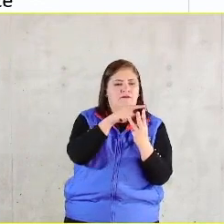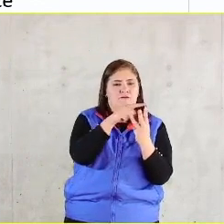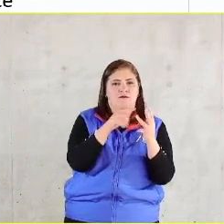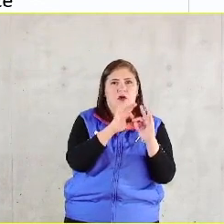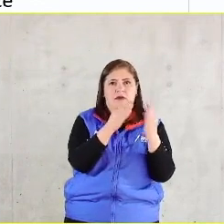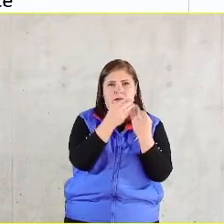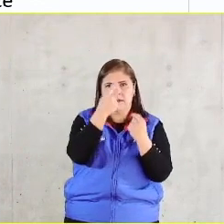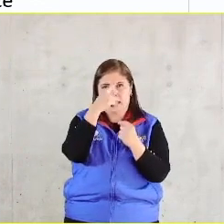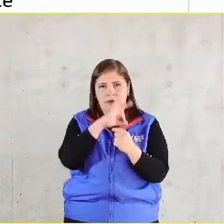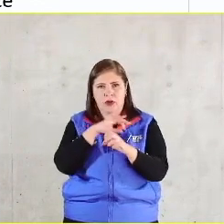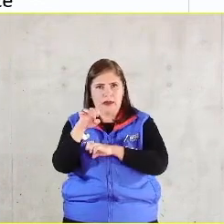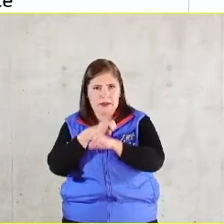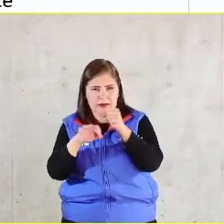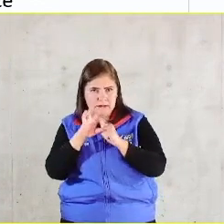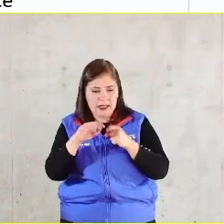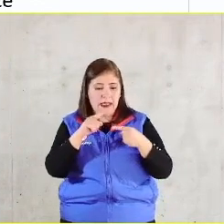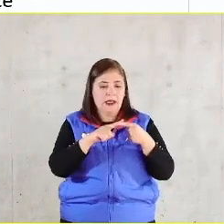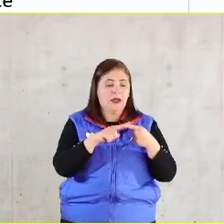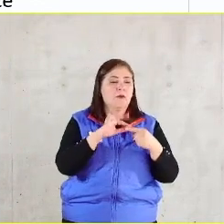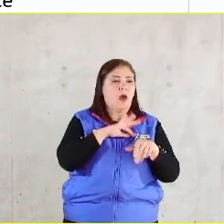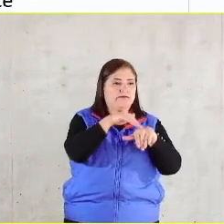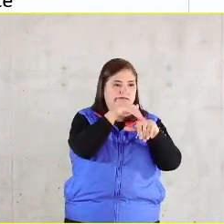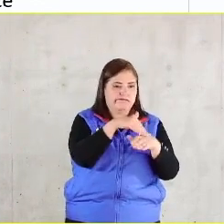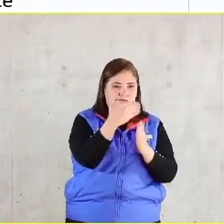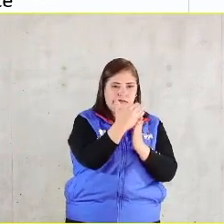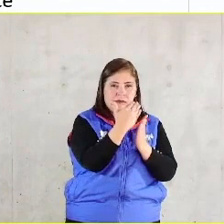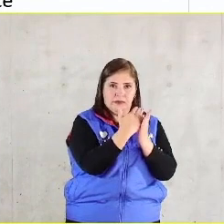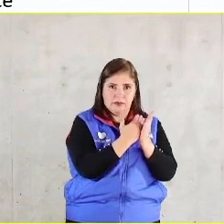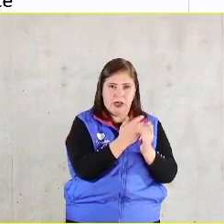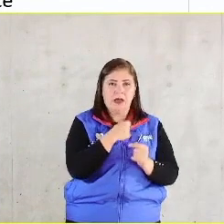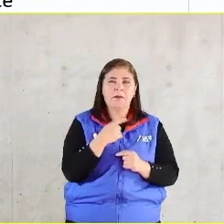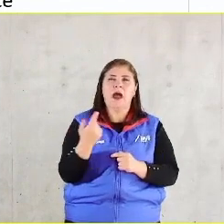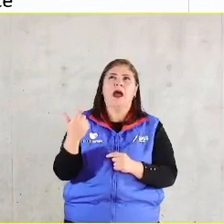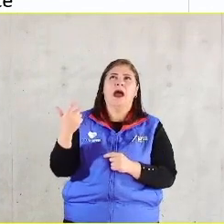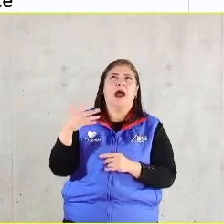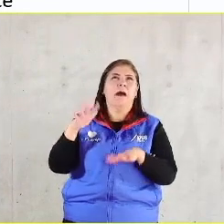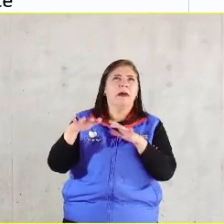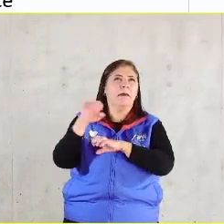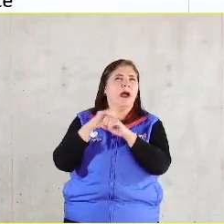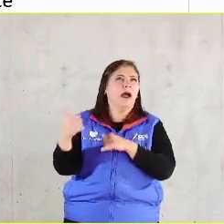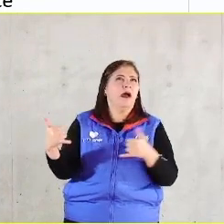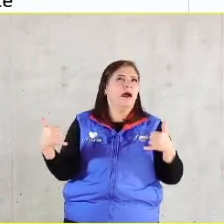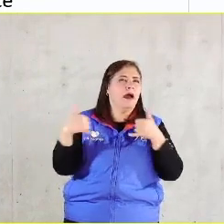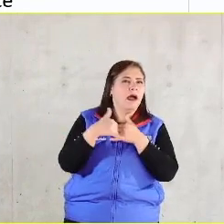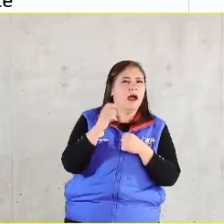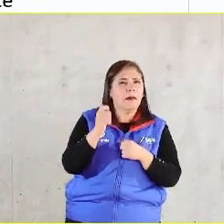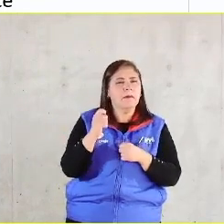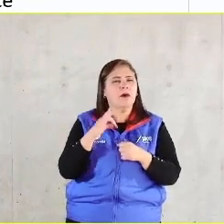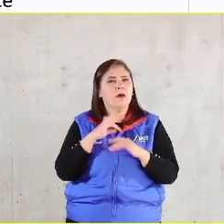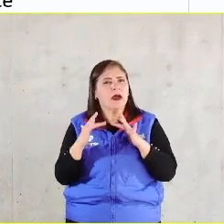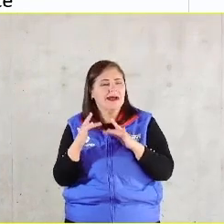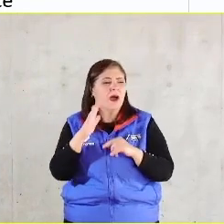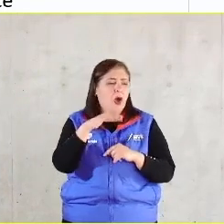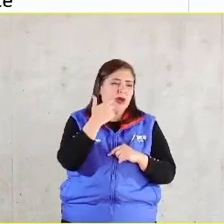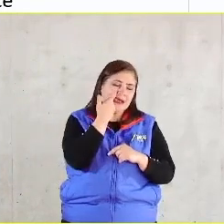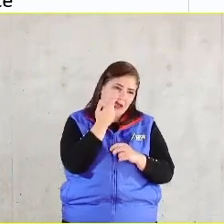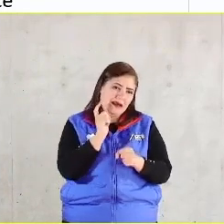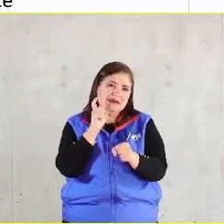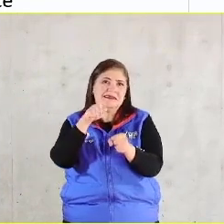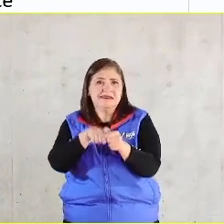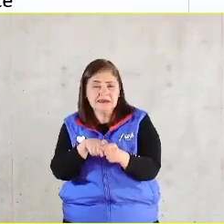la responsabilidad social y la sostenibilidad. Una es por cumplimiento. Muchas empresas nos llaman y nos dicen, queremos